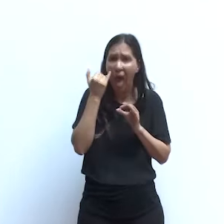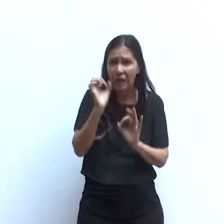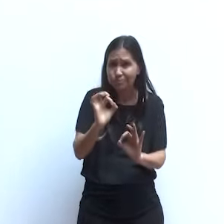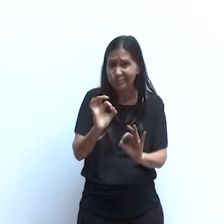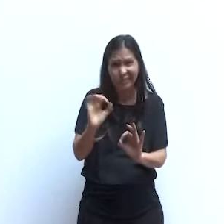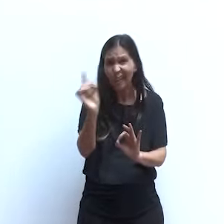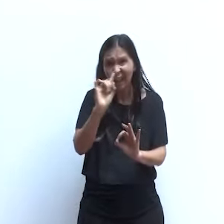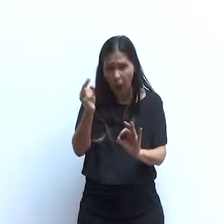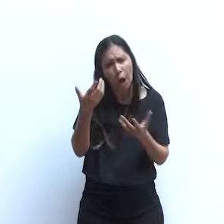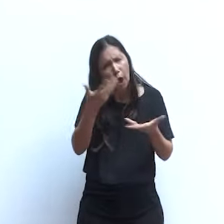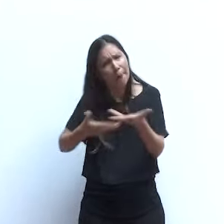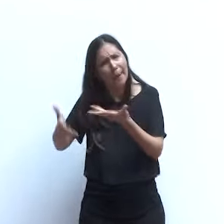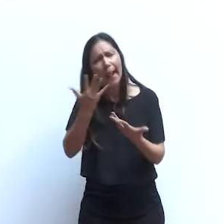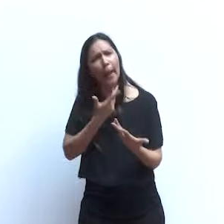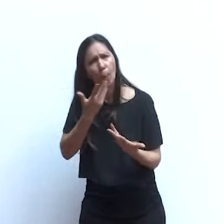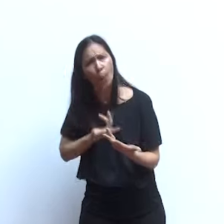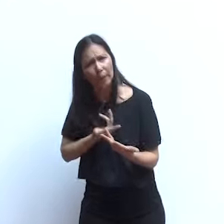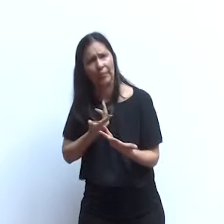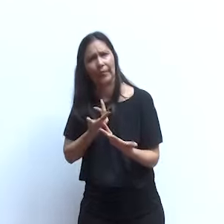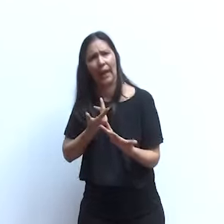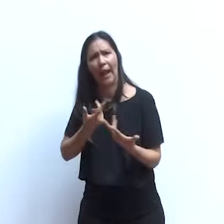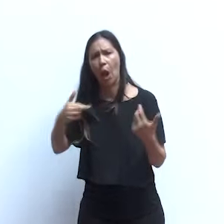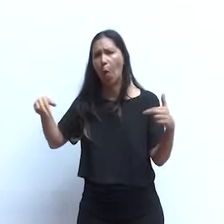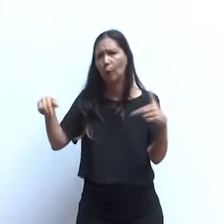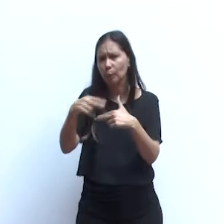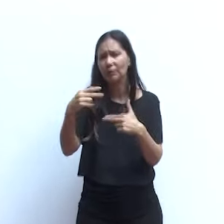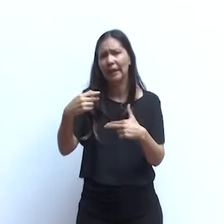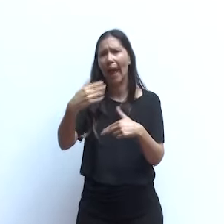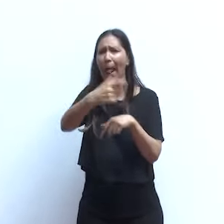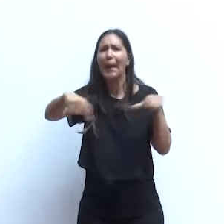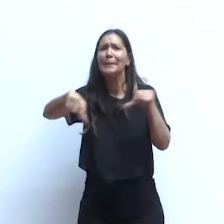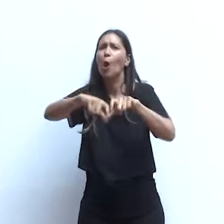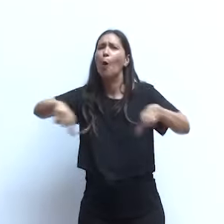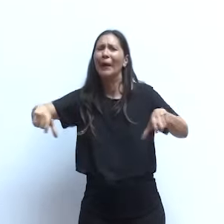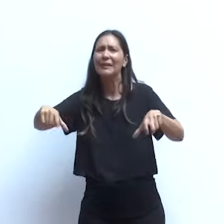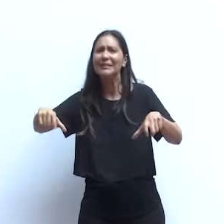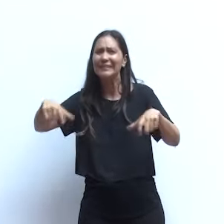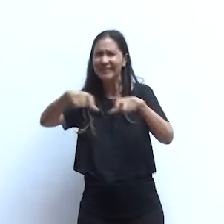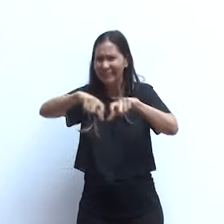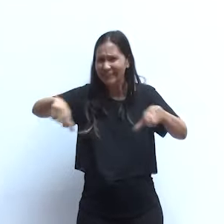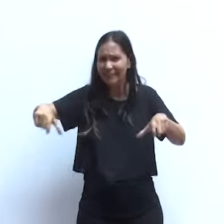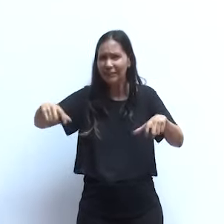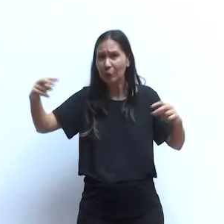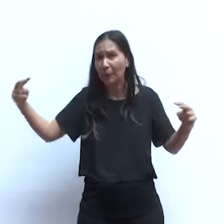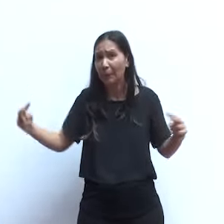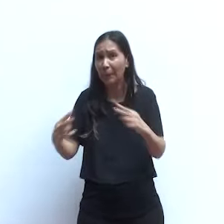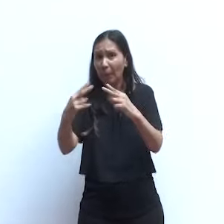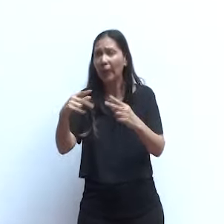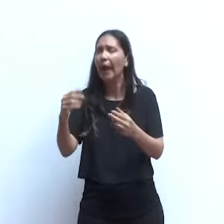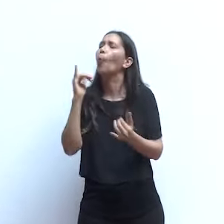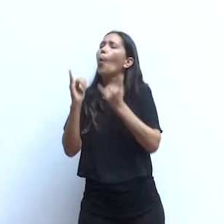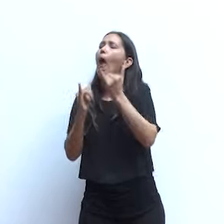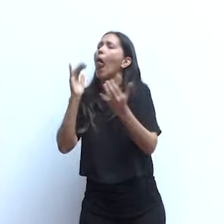próximo libro sino que de alguna manera te lo cruzas en la mitad del pasillo y ya te está contando algo sobre ese libro